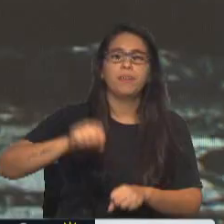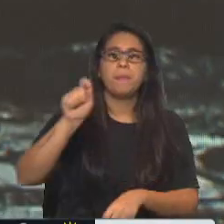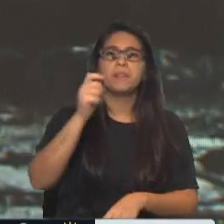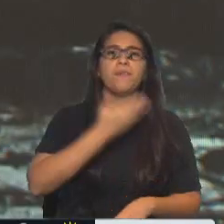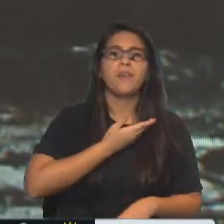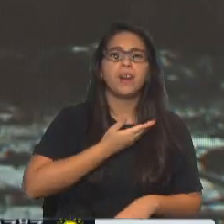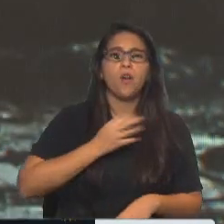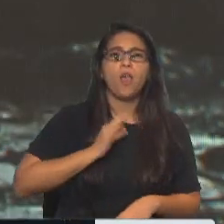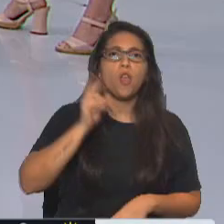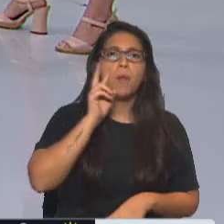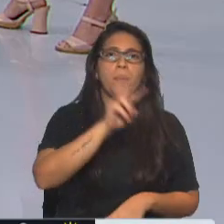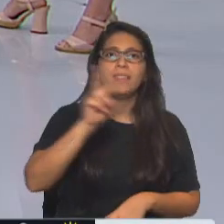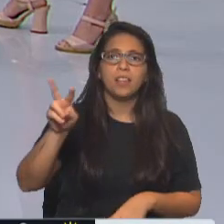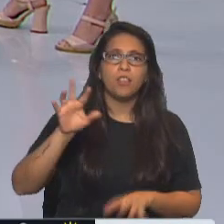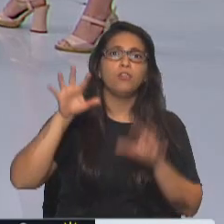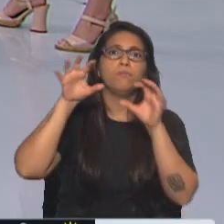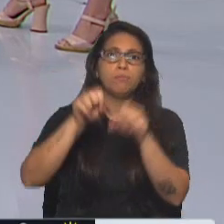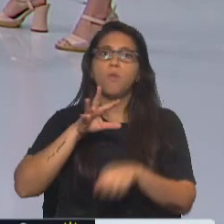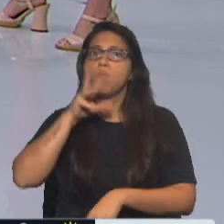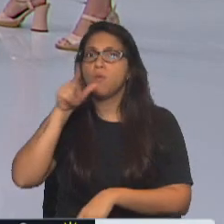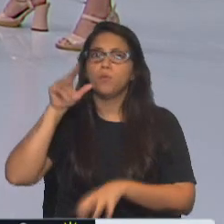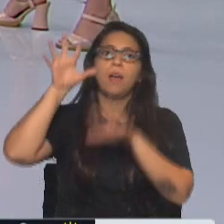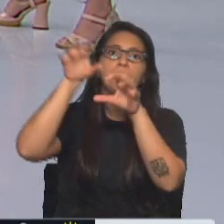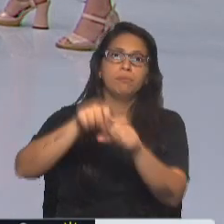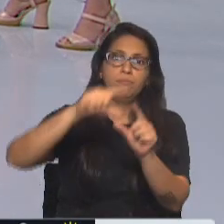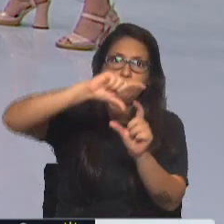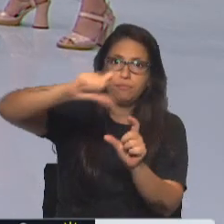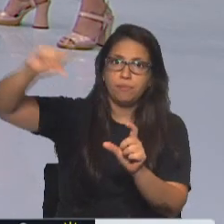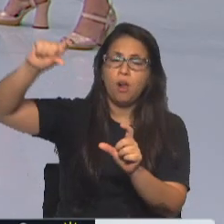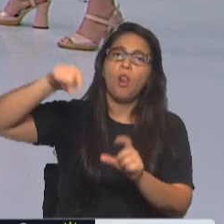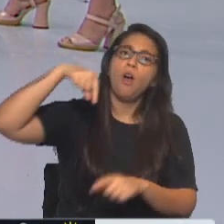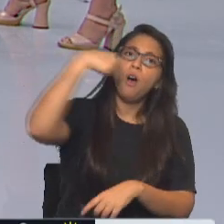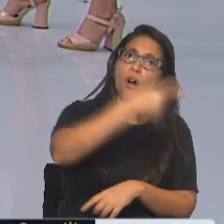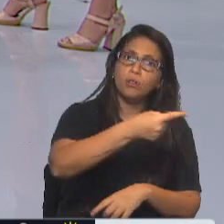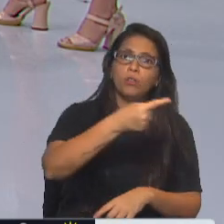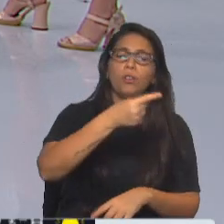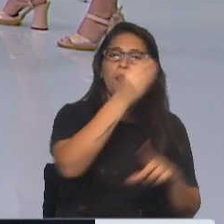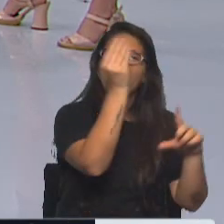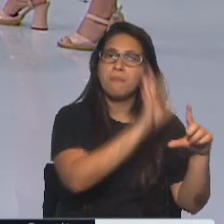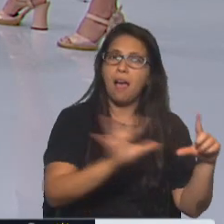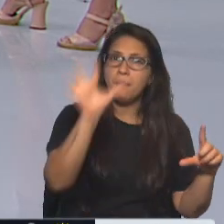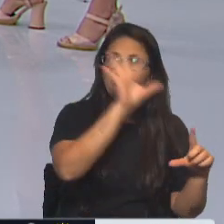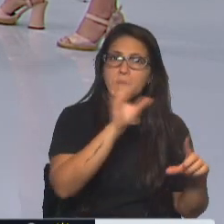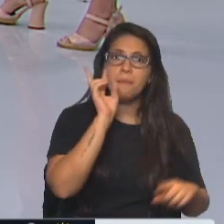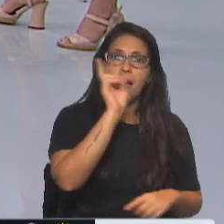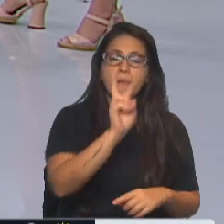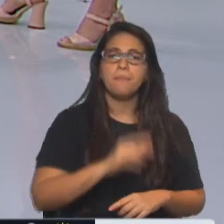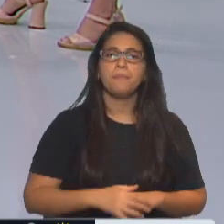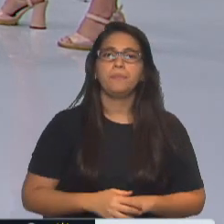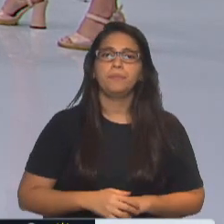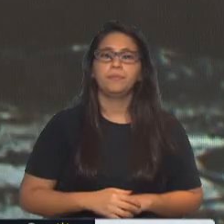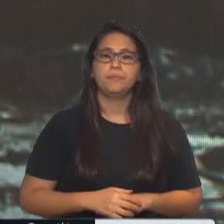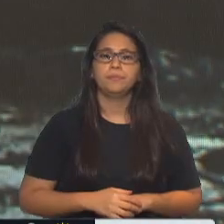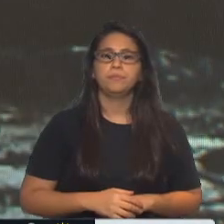del 2022. Y después lo que tenemos también, que es uno de los puntos claves de esta negociación, como lo decíamos, en la